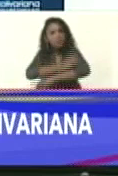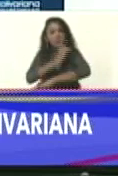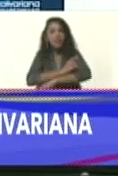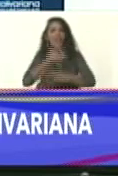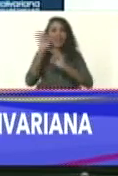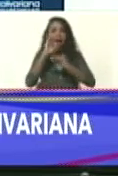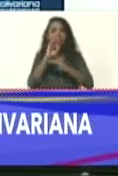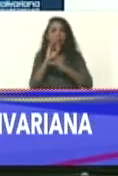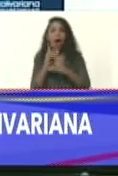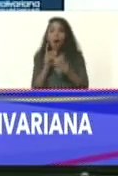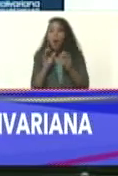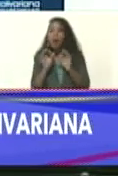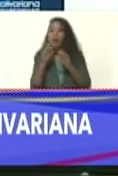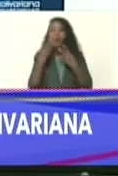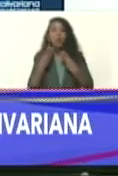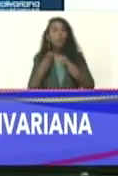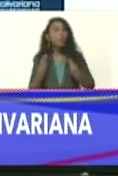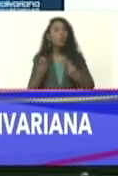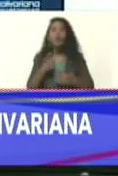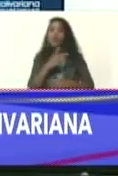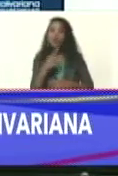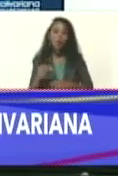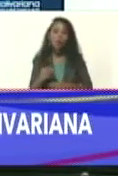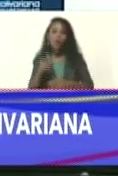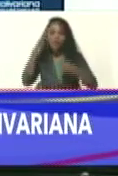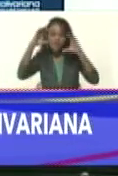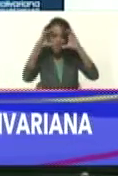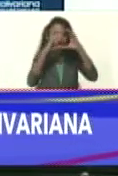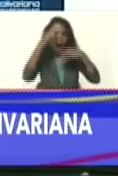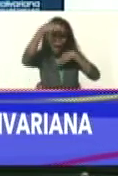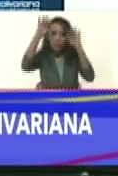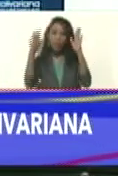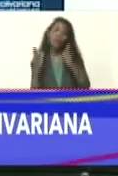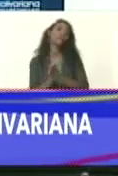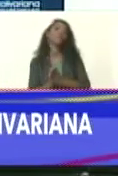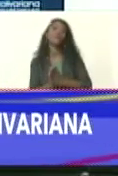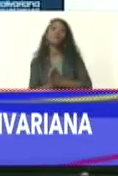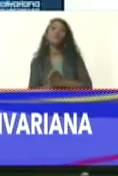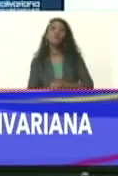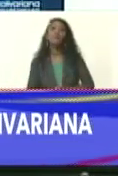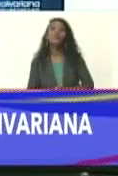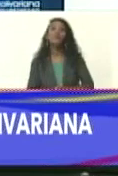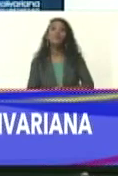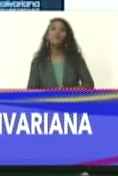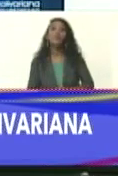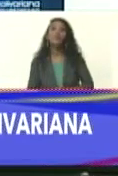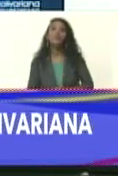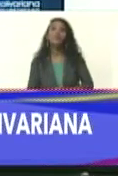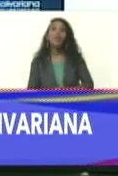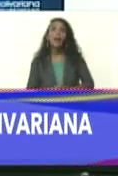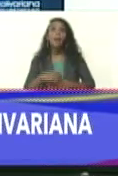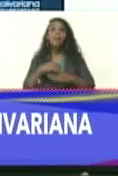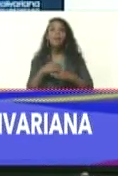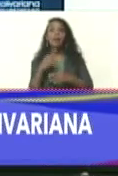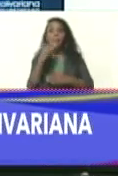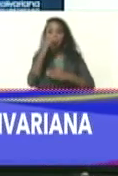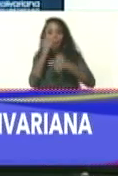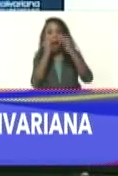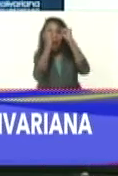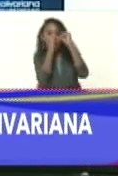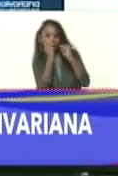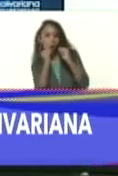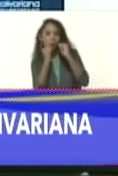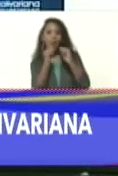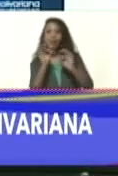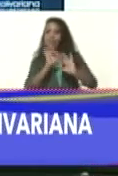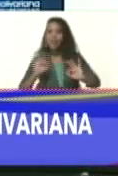guardia nunca. Mayor General Néstor Reverol, ministro del Poder Popular para el Interior, Justicia y Paz, sin bajar la guardia ni un